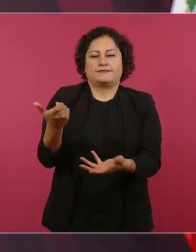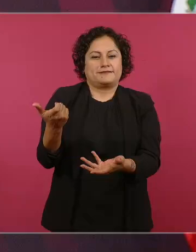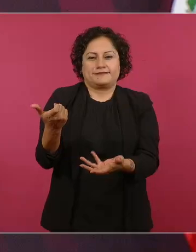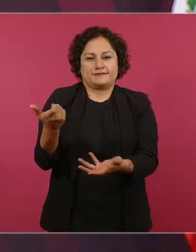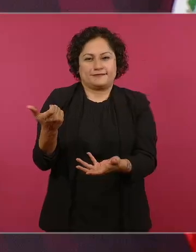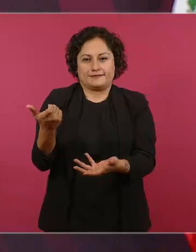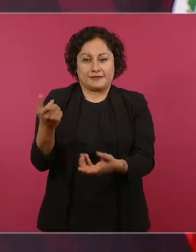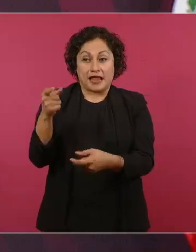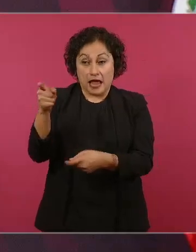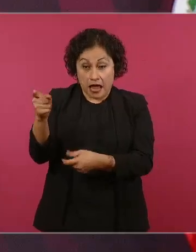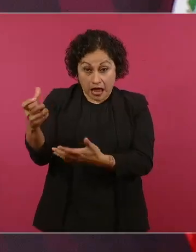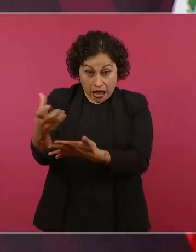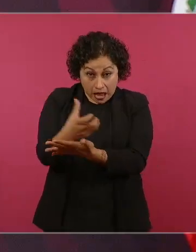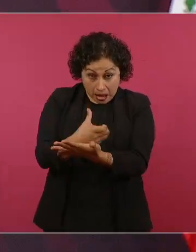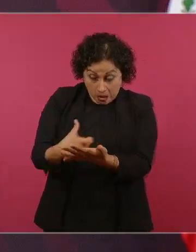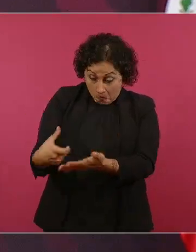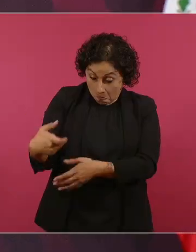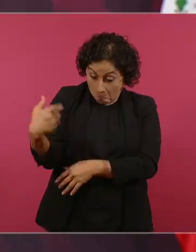porque están